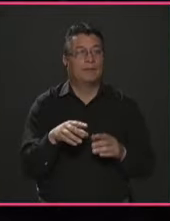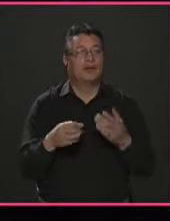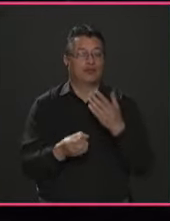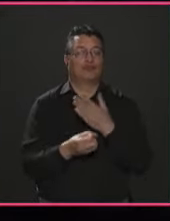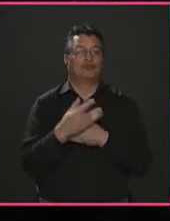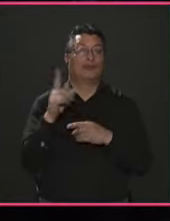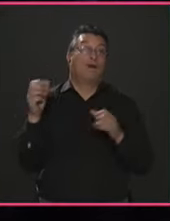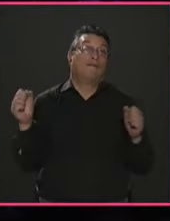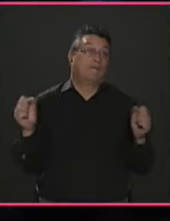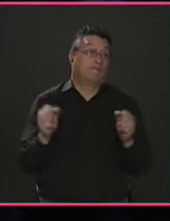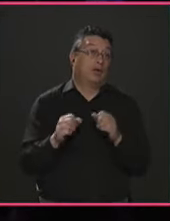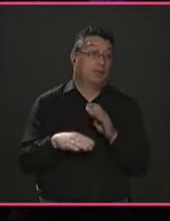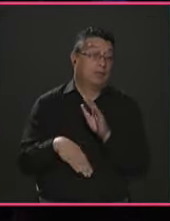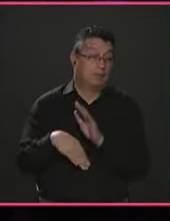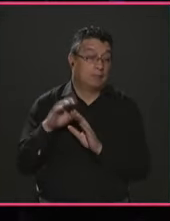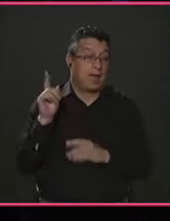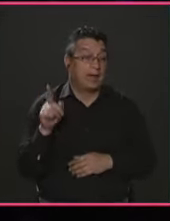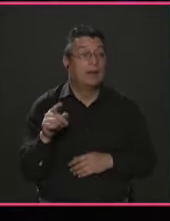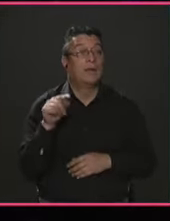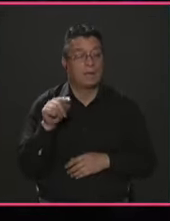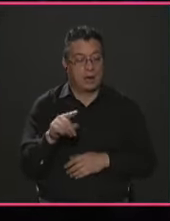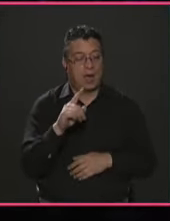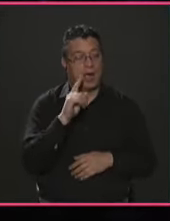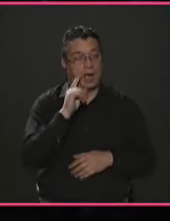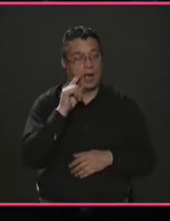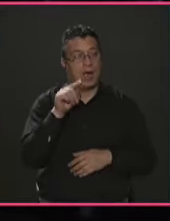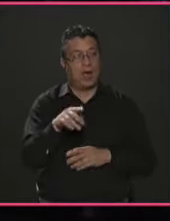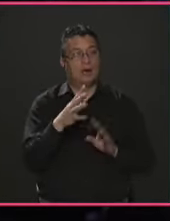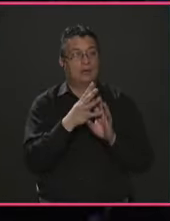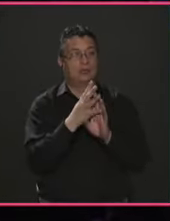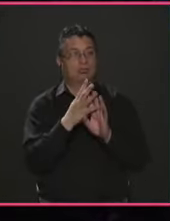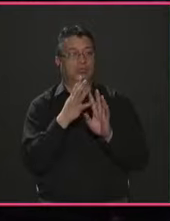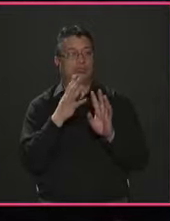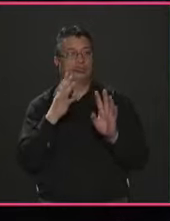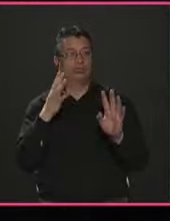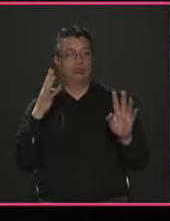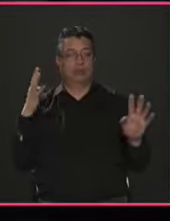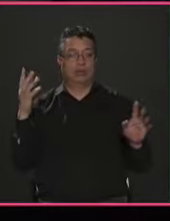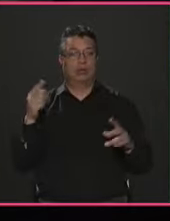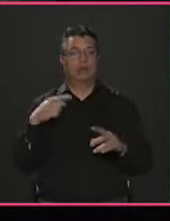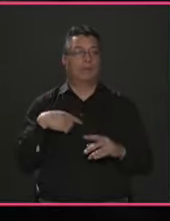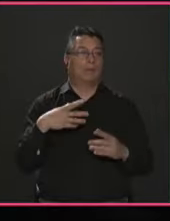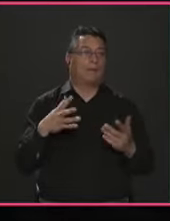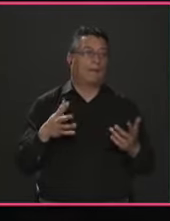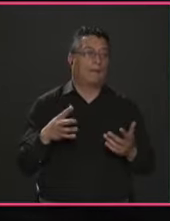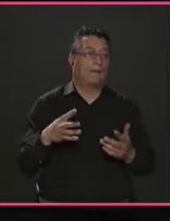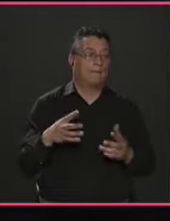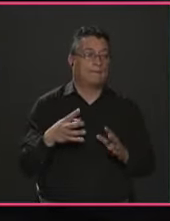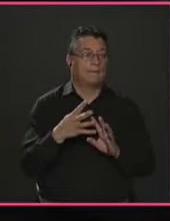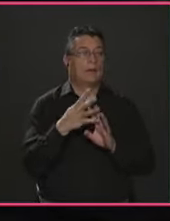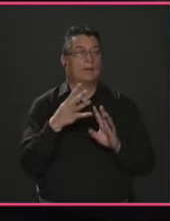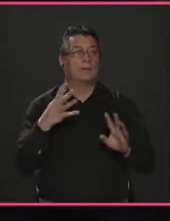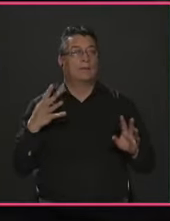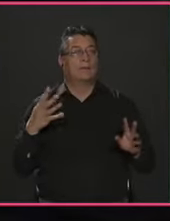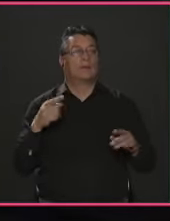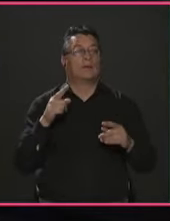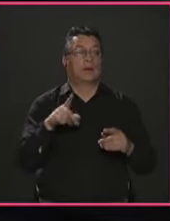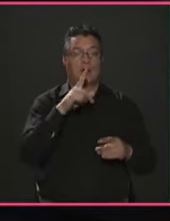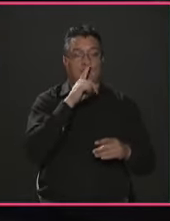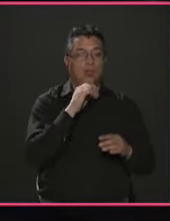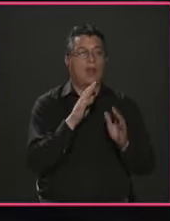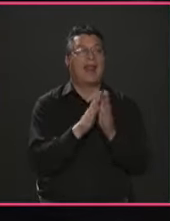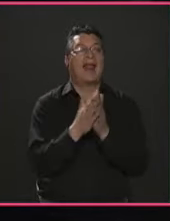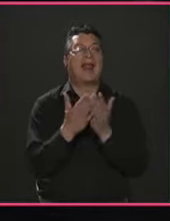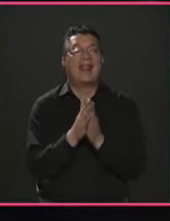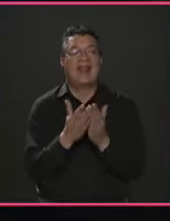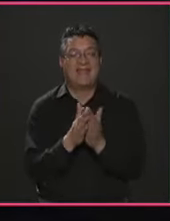de bus aquí había una una fila y que era una es una librería por